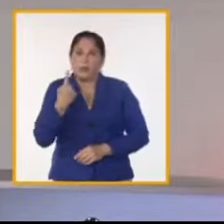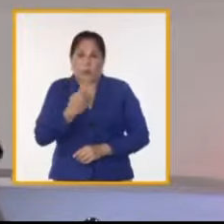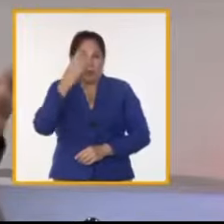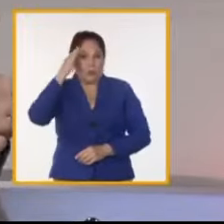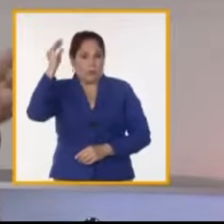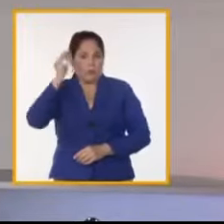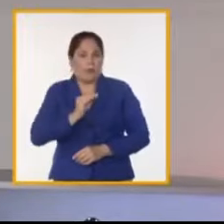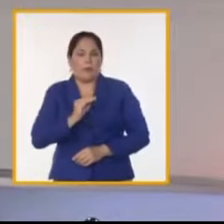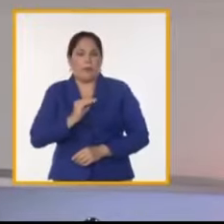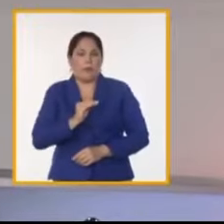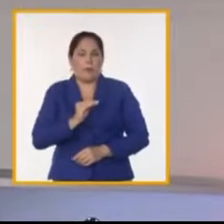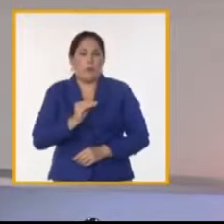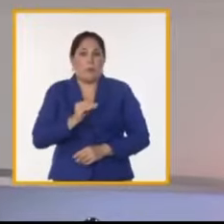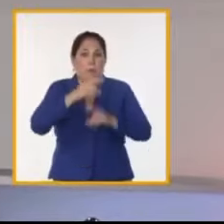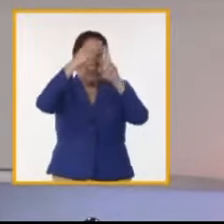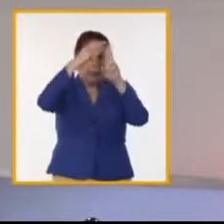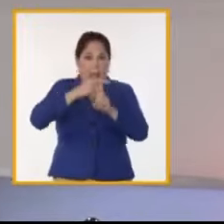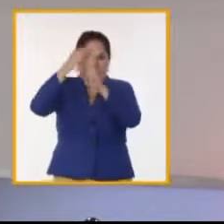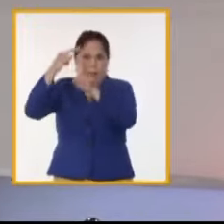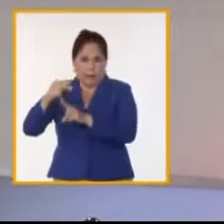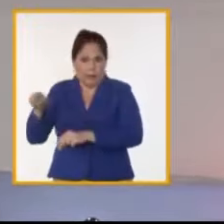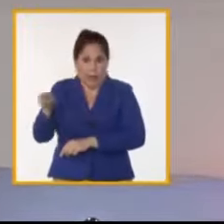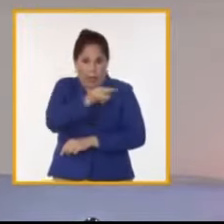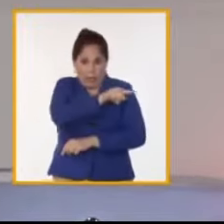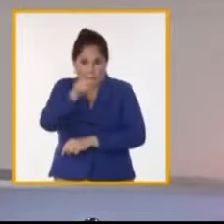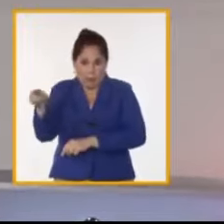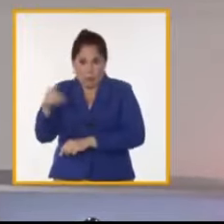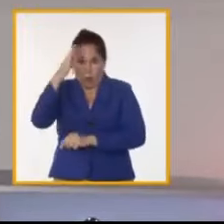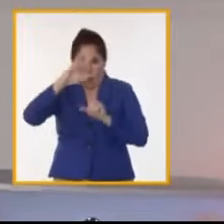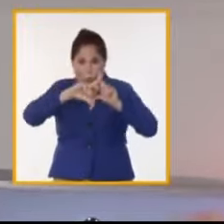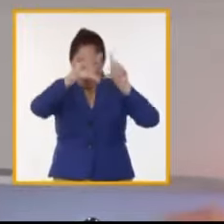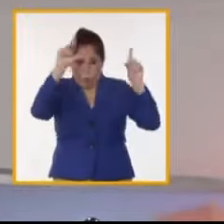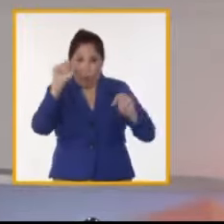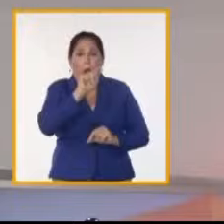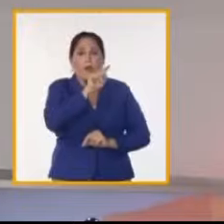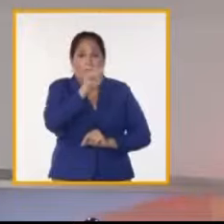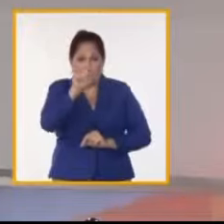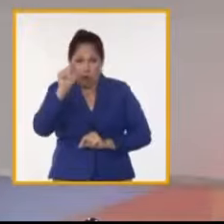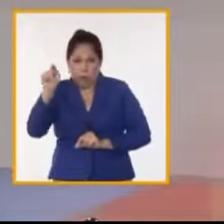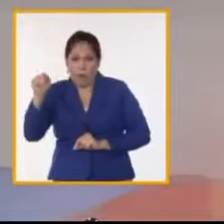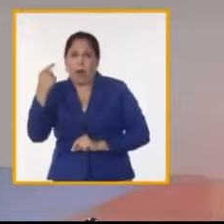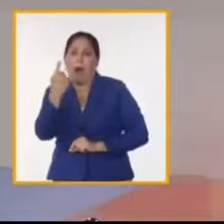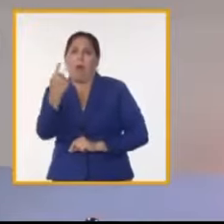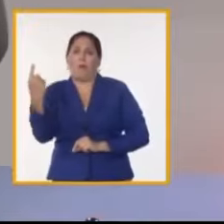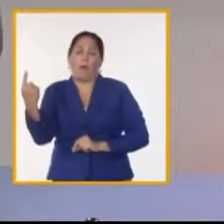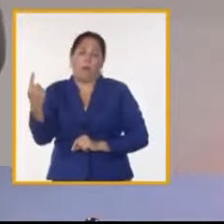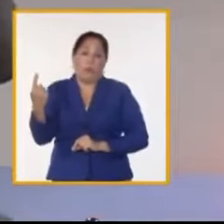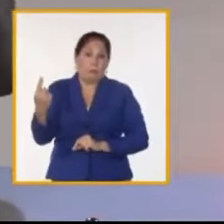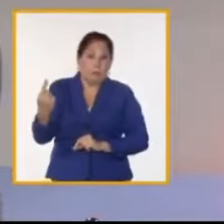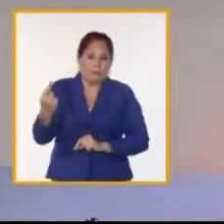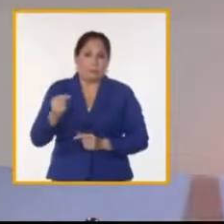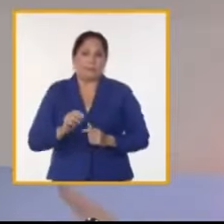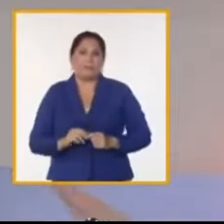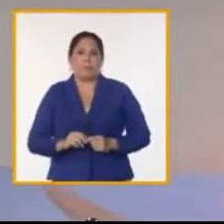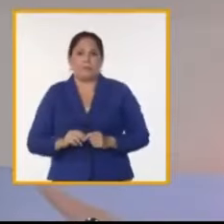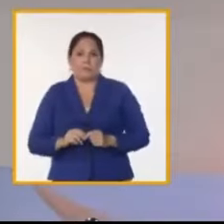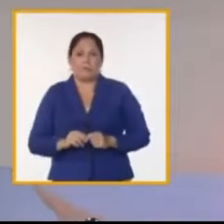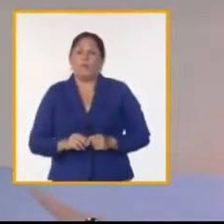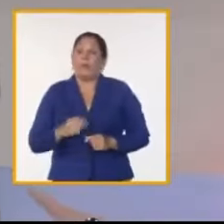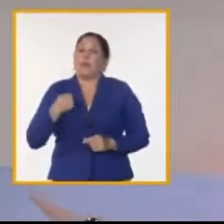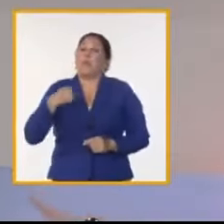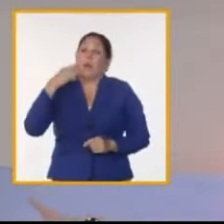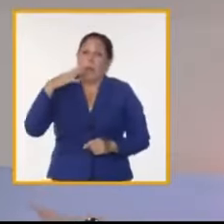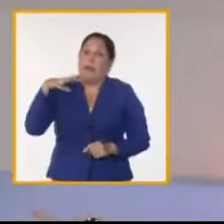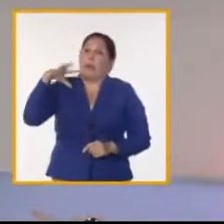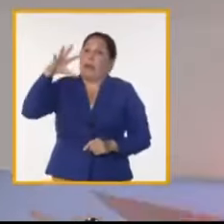qué estamos en casi todas estas listas y esta lista es precisamente fíjense Para que vean la